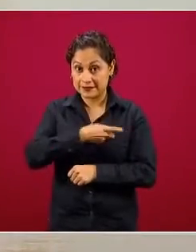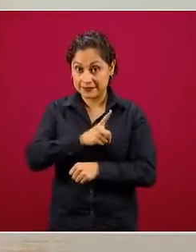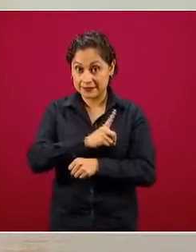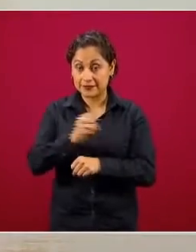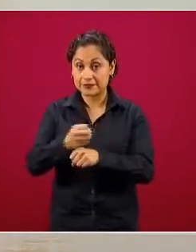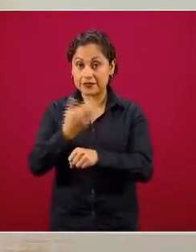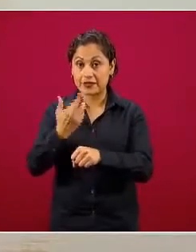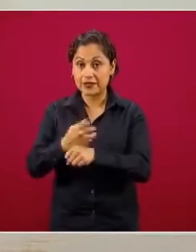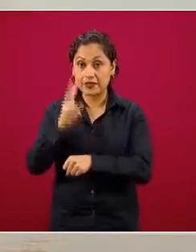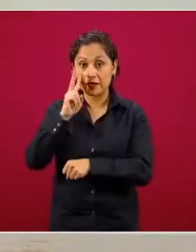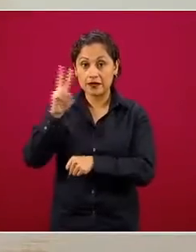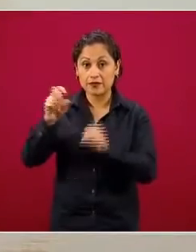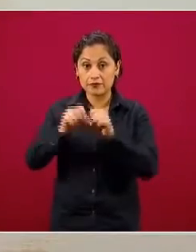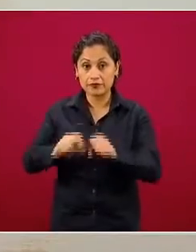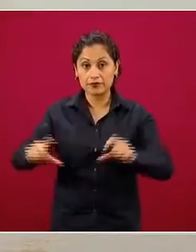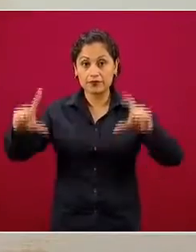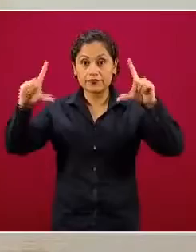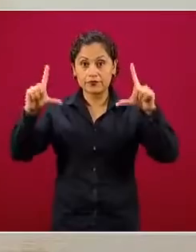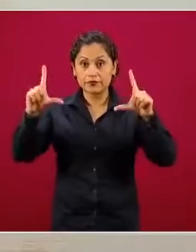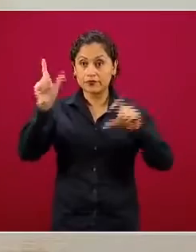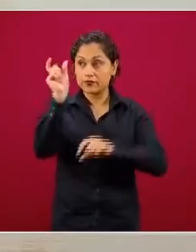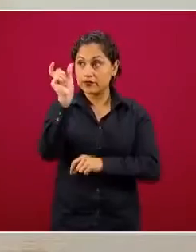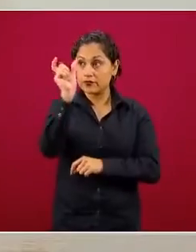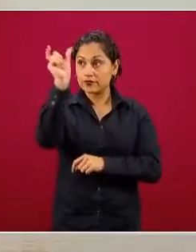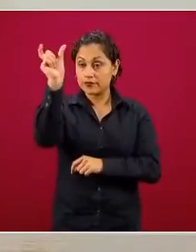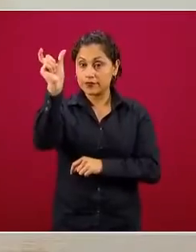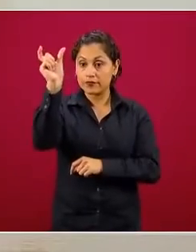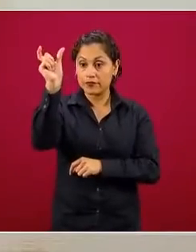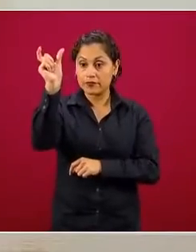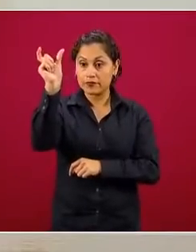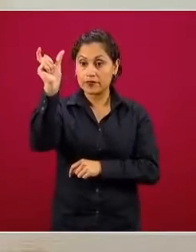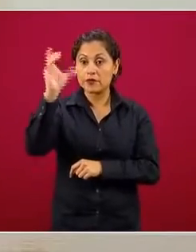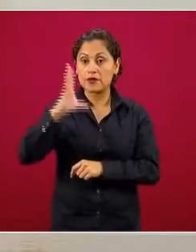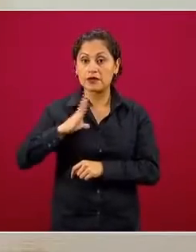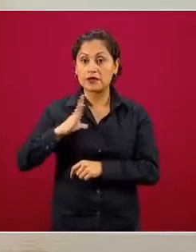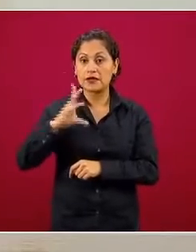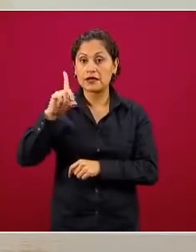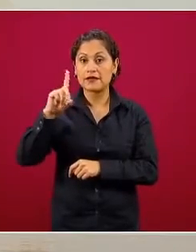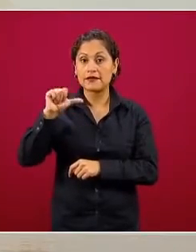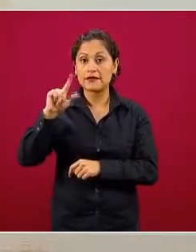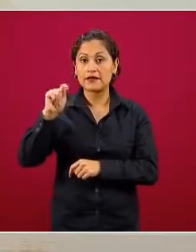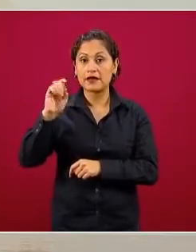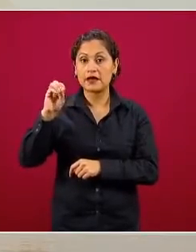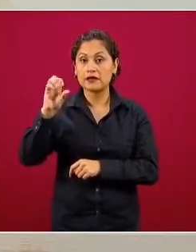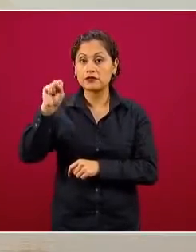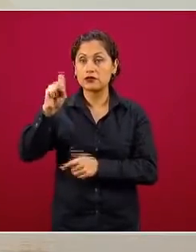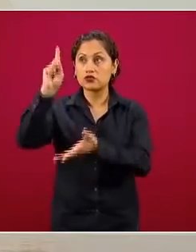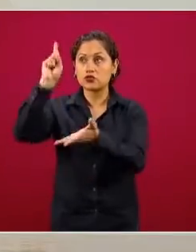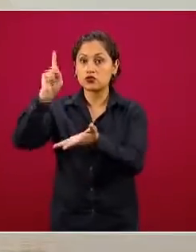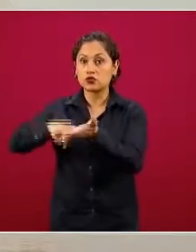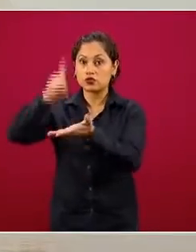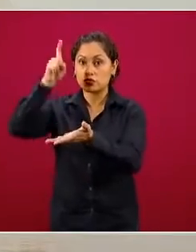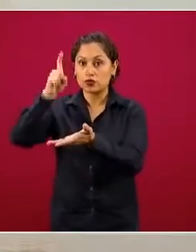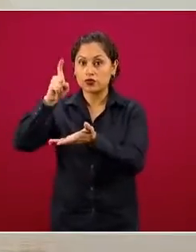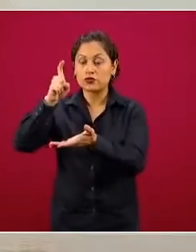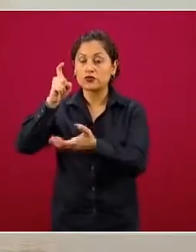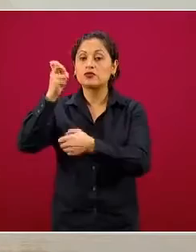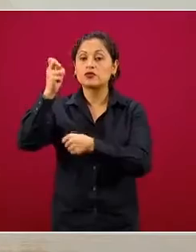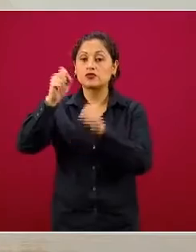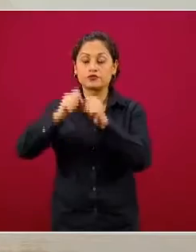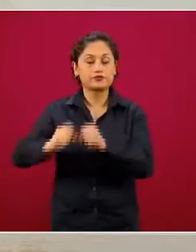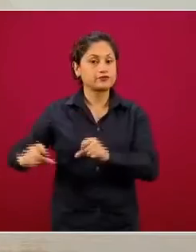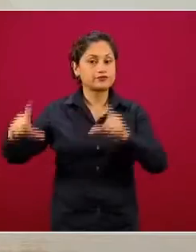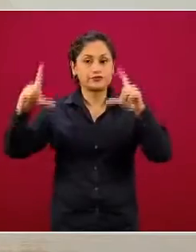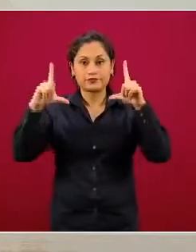al micrositio, en la pestaña de arriba hay un enlace que dice datos, seleccionan datos e inmediatamente los va a mandar a